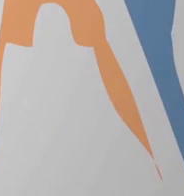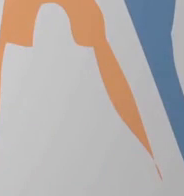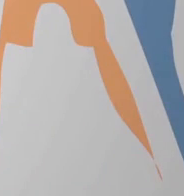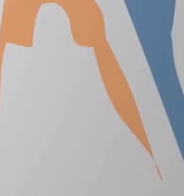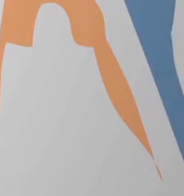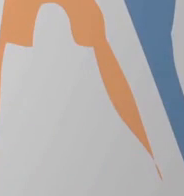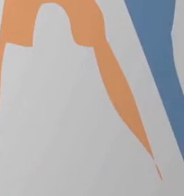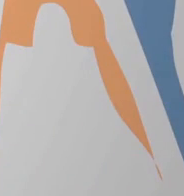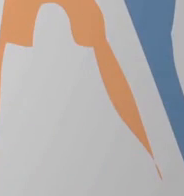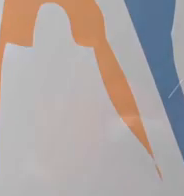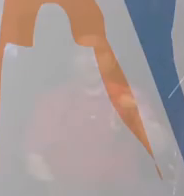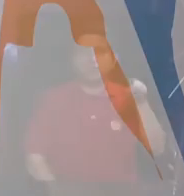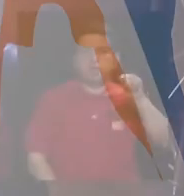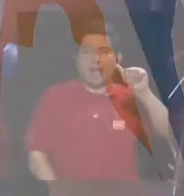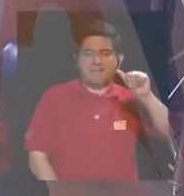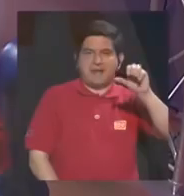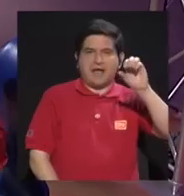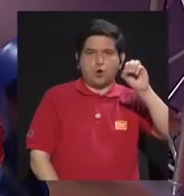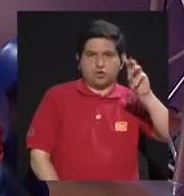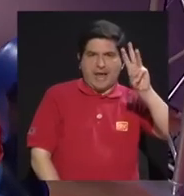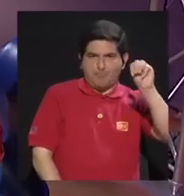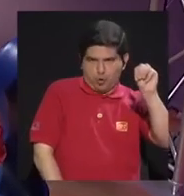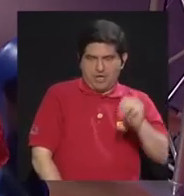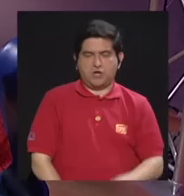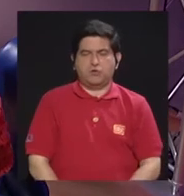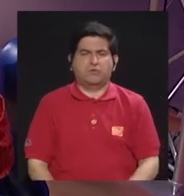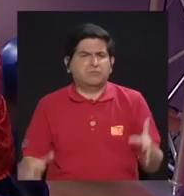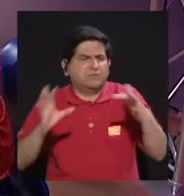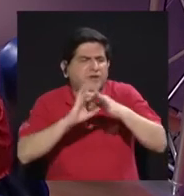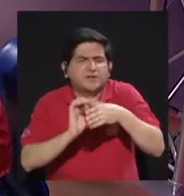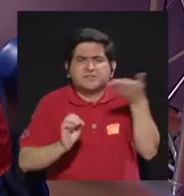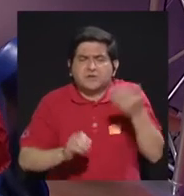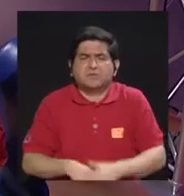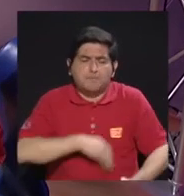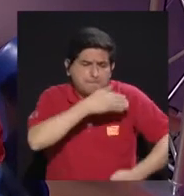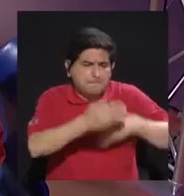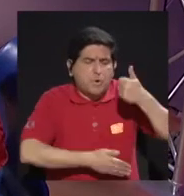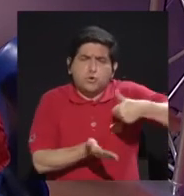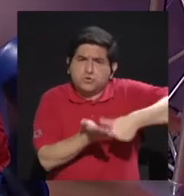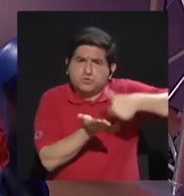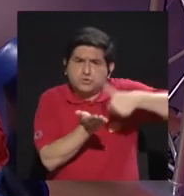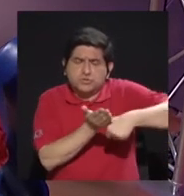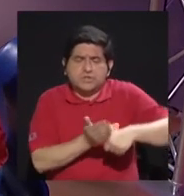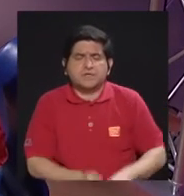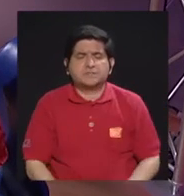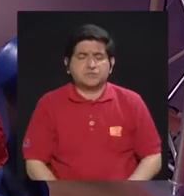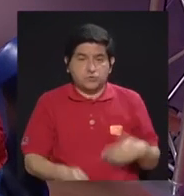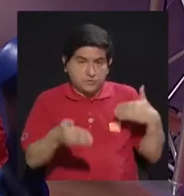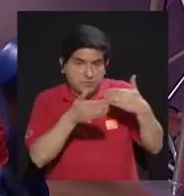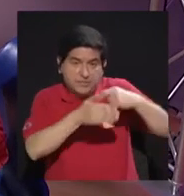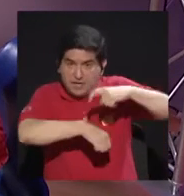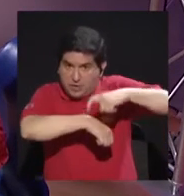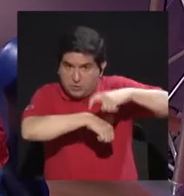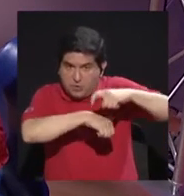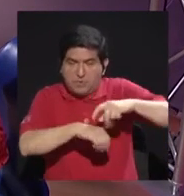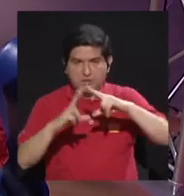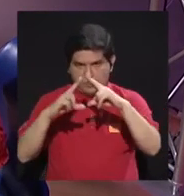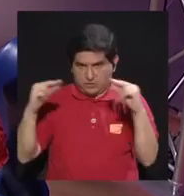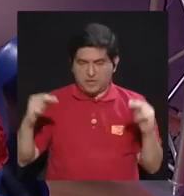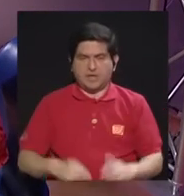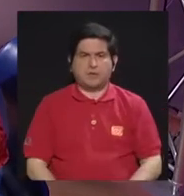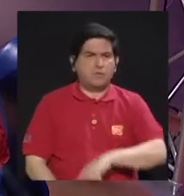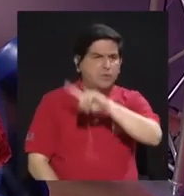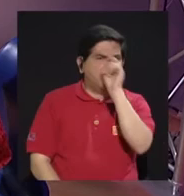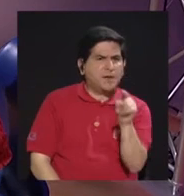Estamos conversando con Soylamérica Ortega Murillo respecto al proceso electoral que se avecina en Nicaragua y la pregunta de